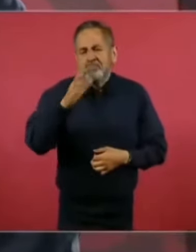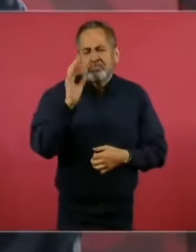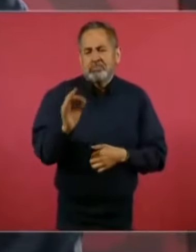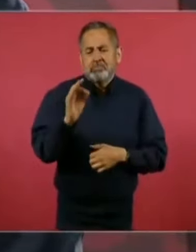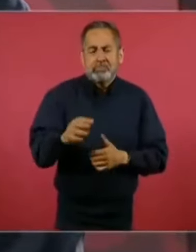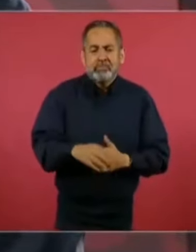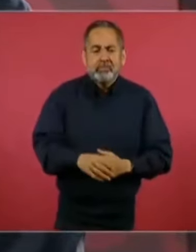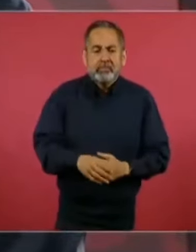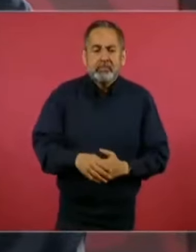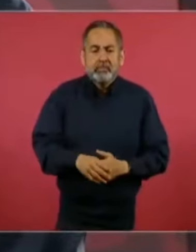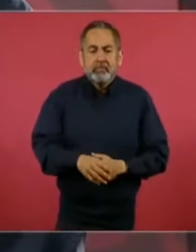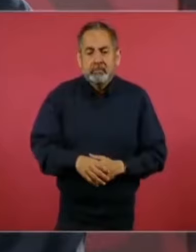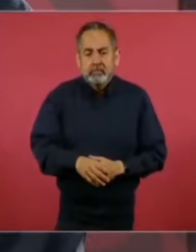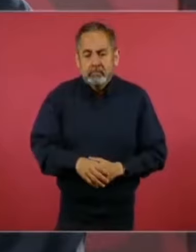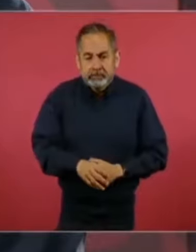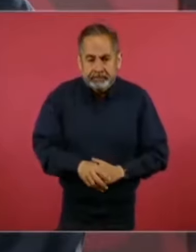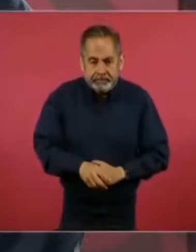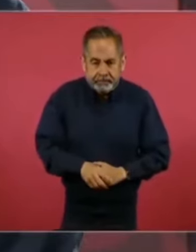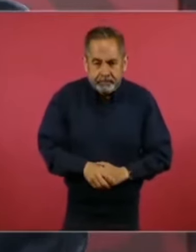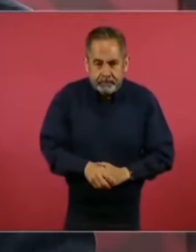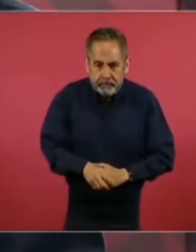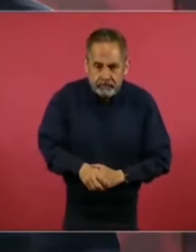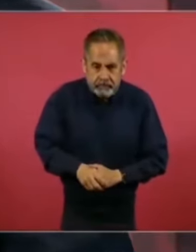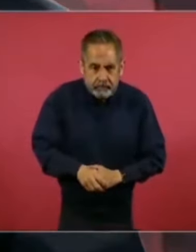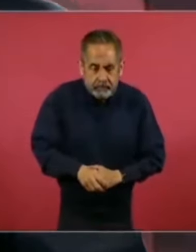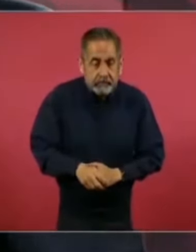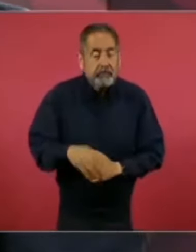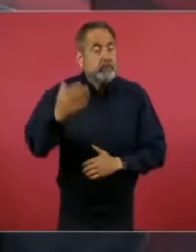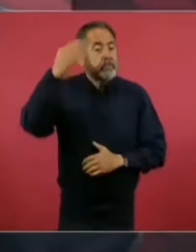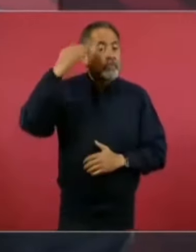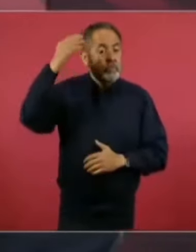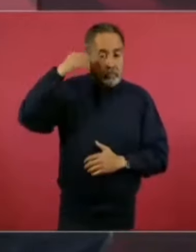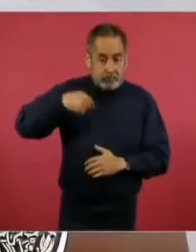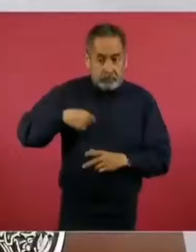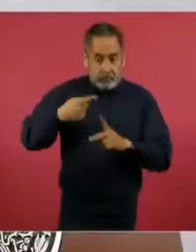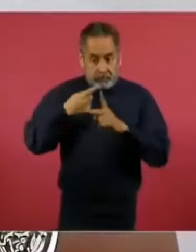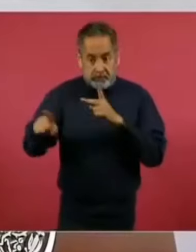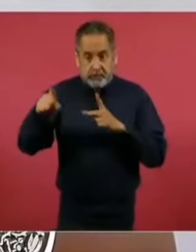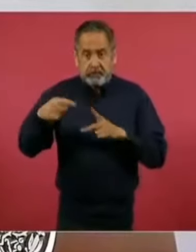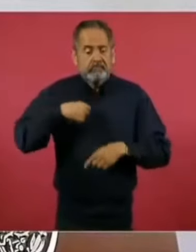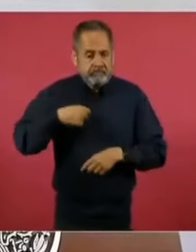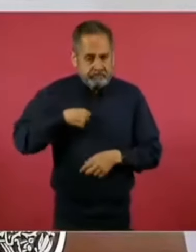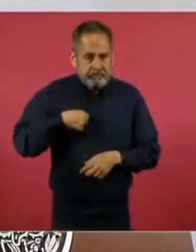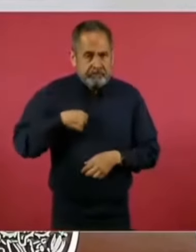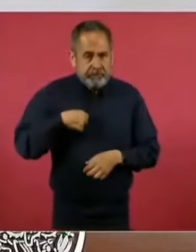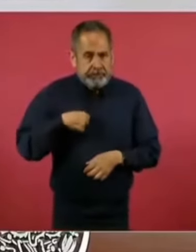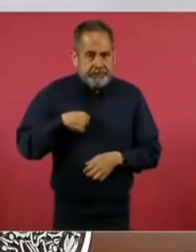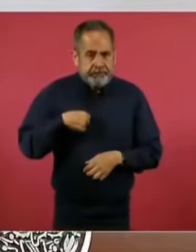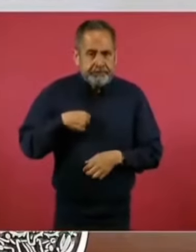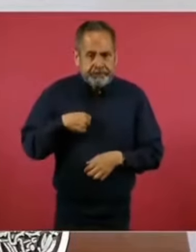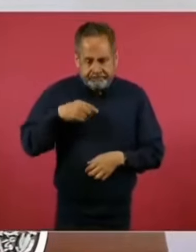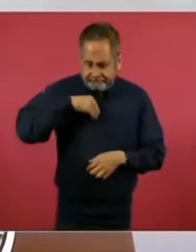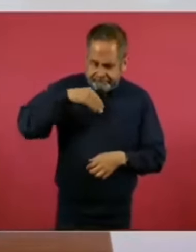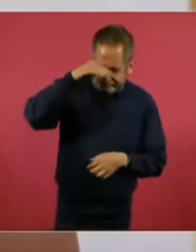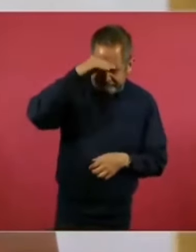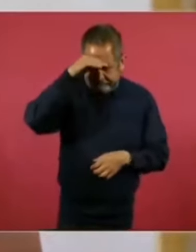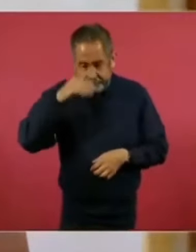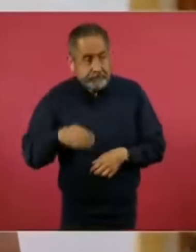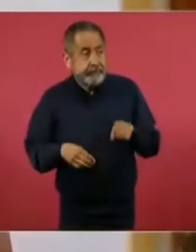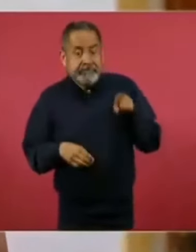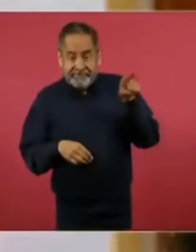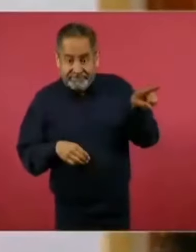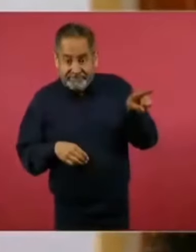Cuando yo inicié apostaban a que iba a